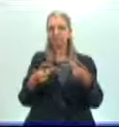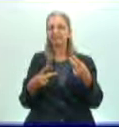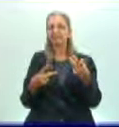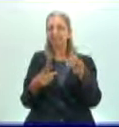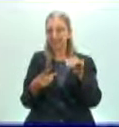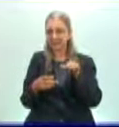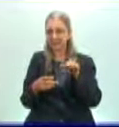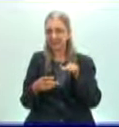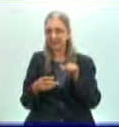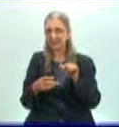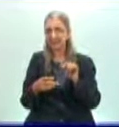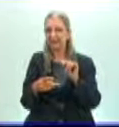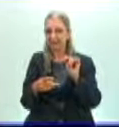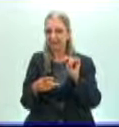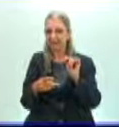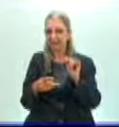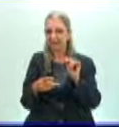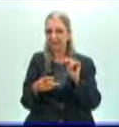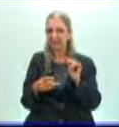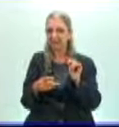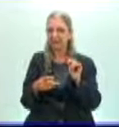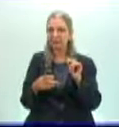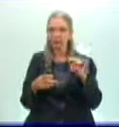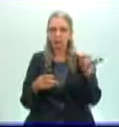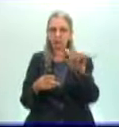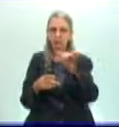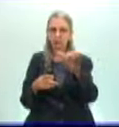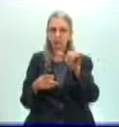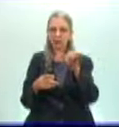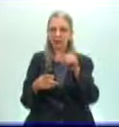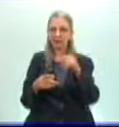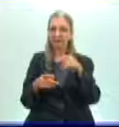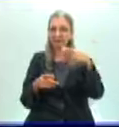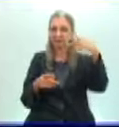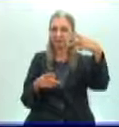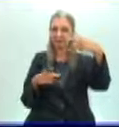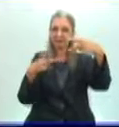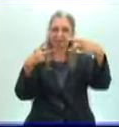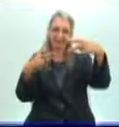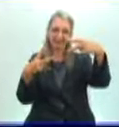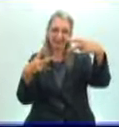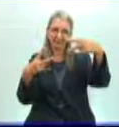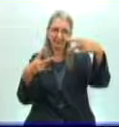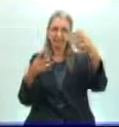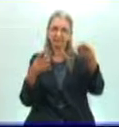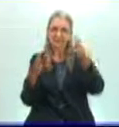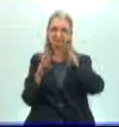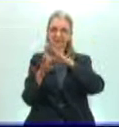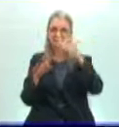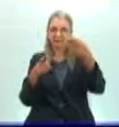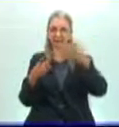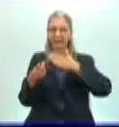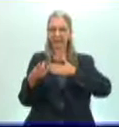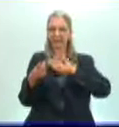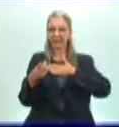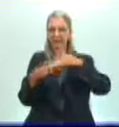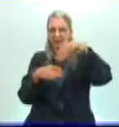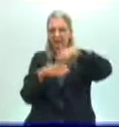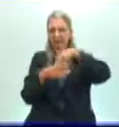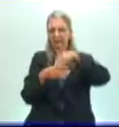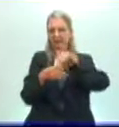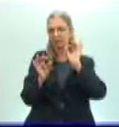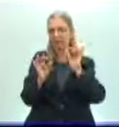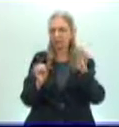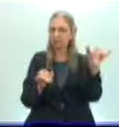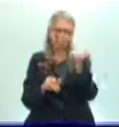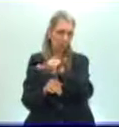tiene vértice en D y pertenece a este triángulo va a ser igual a este ángulo que tiene vértice en B y pertenece a este mismo triángulo. Son iguales, por lo tanto